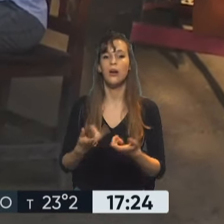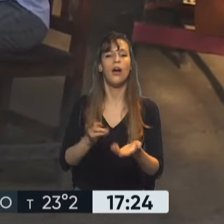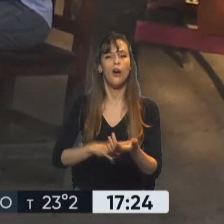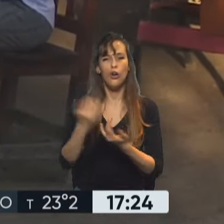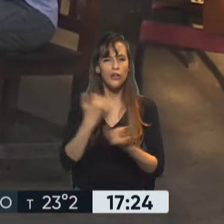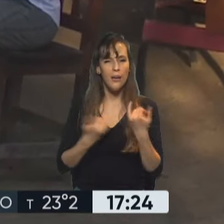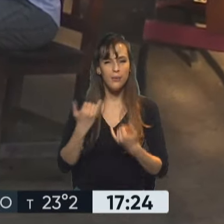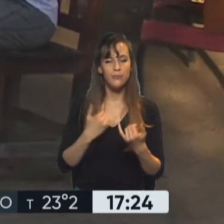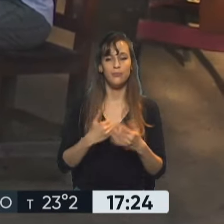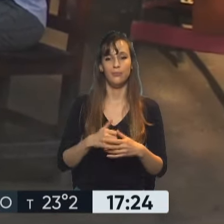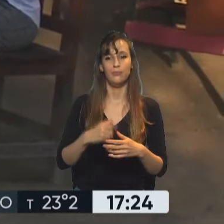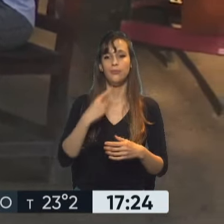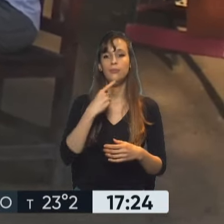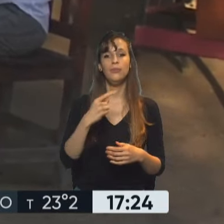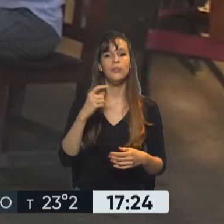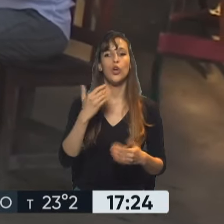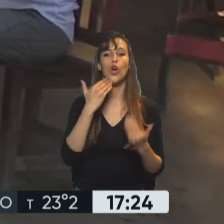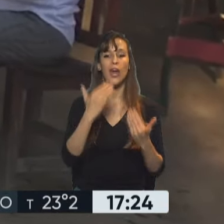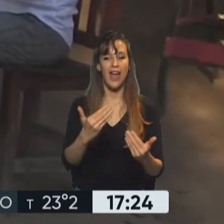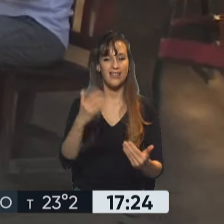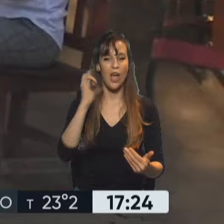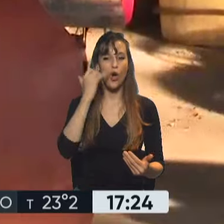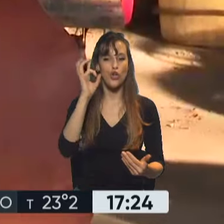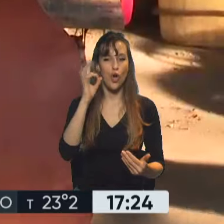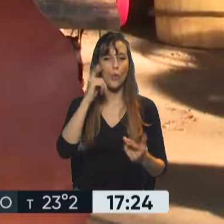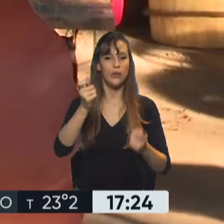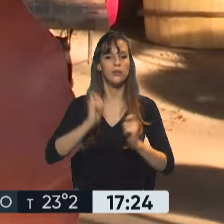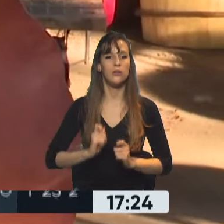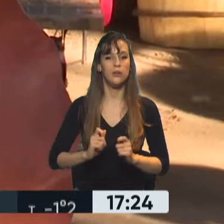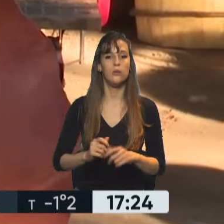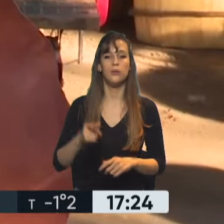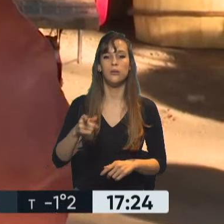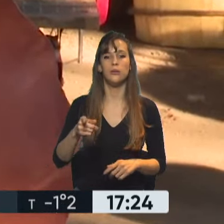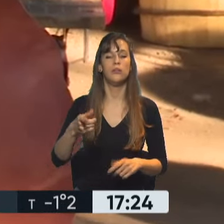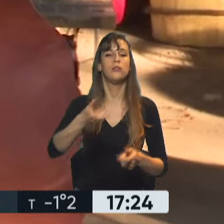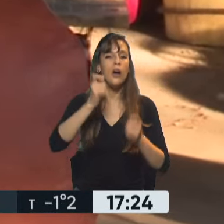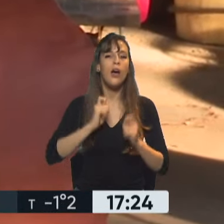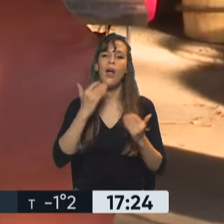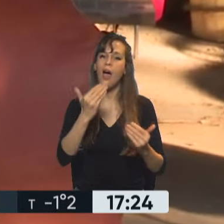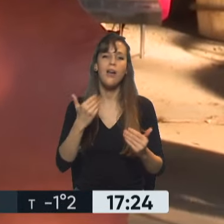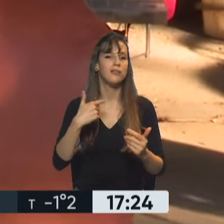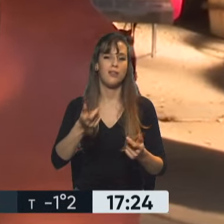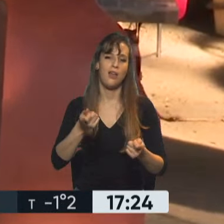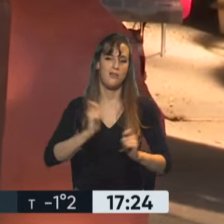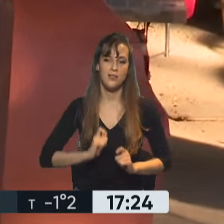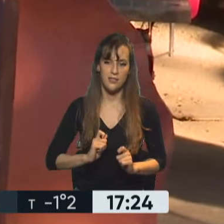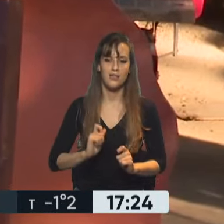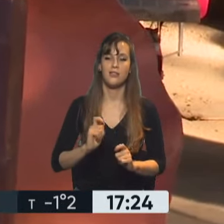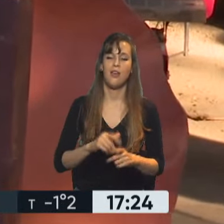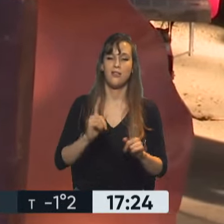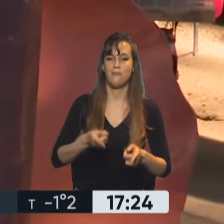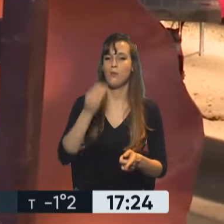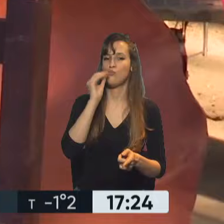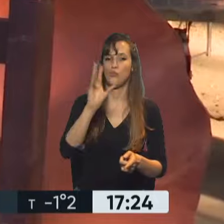No, dijo que Goico era un... Gracias, Goico, por visitarnos, sos un fenómeno, te admiramos en todo Santiago del Estero, y también un beso a Noé, eso es